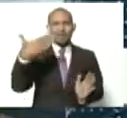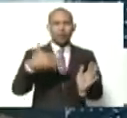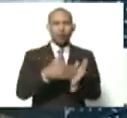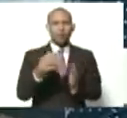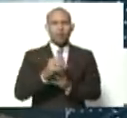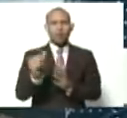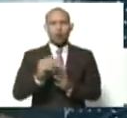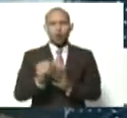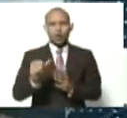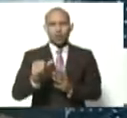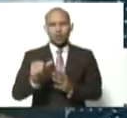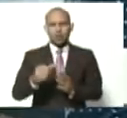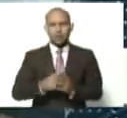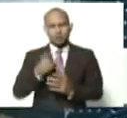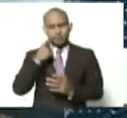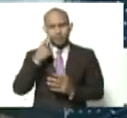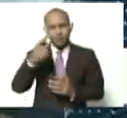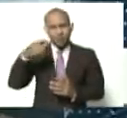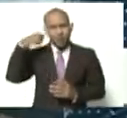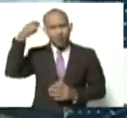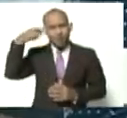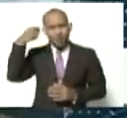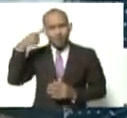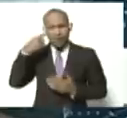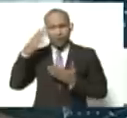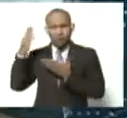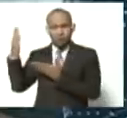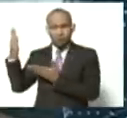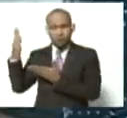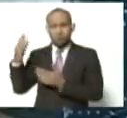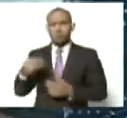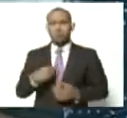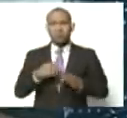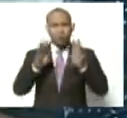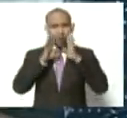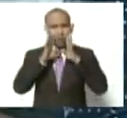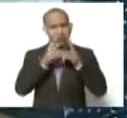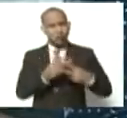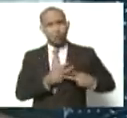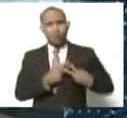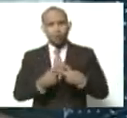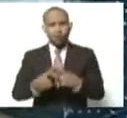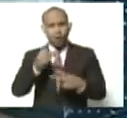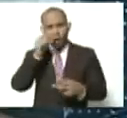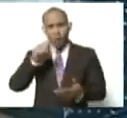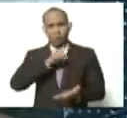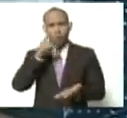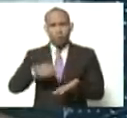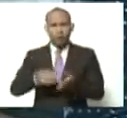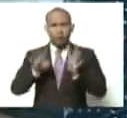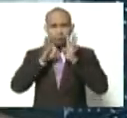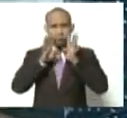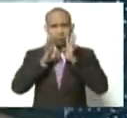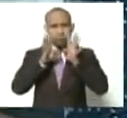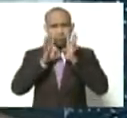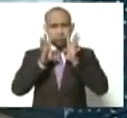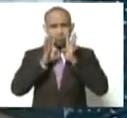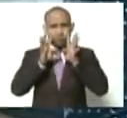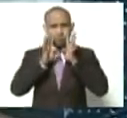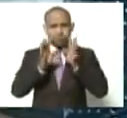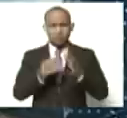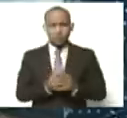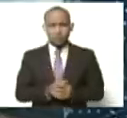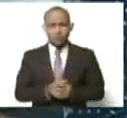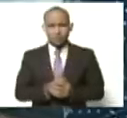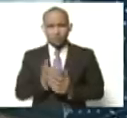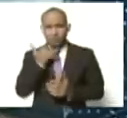podemos ver un video con la confesión voluntaria que hizo Richard Alberto Grillet Álvarez de estos graves hechos. Si